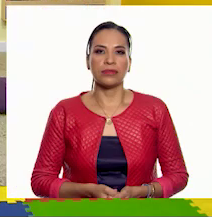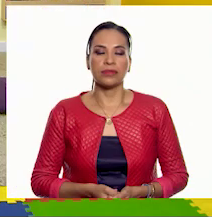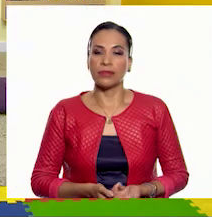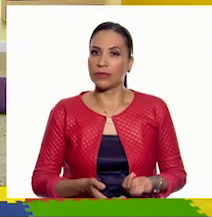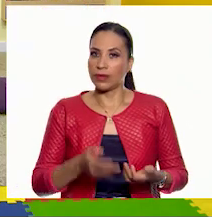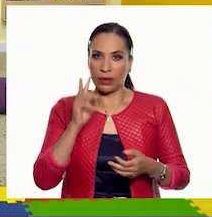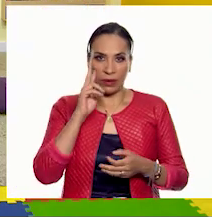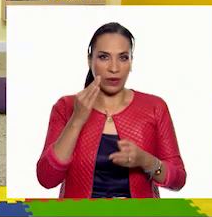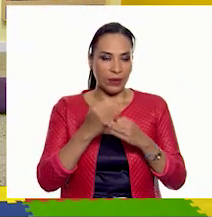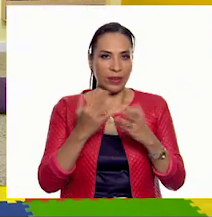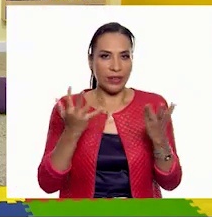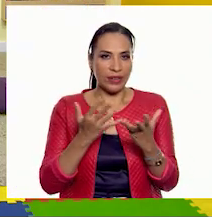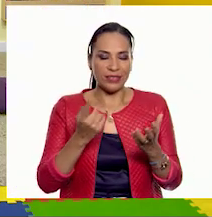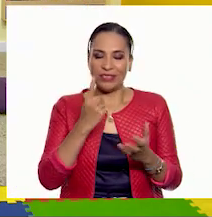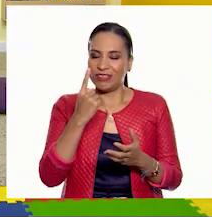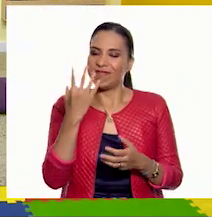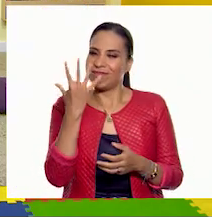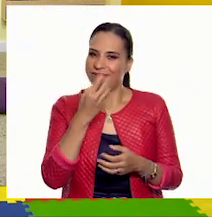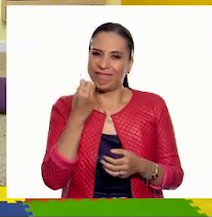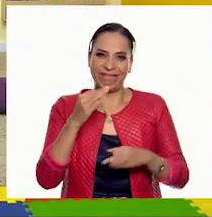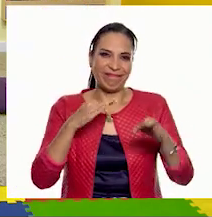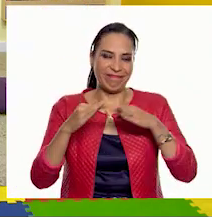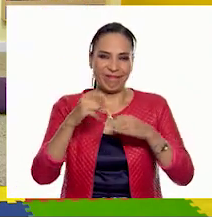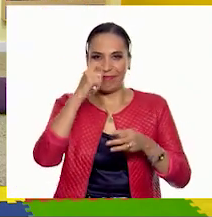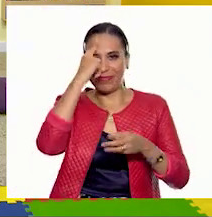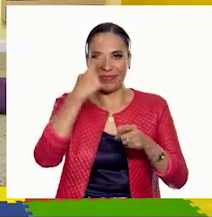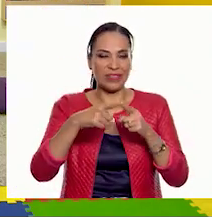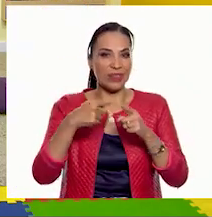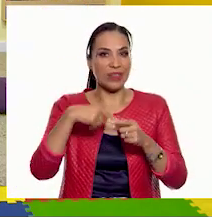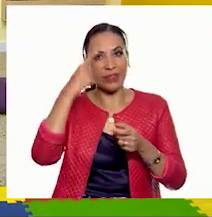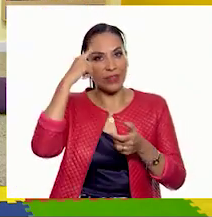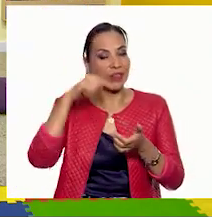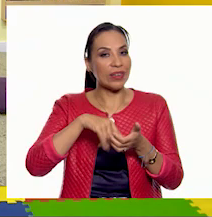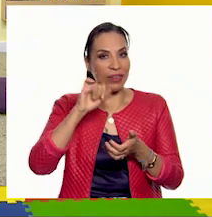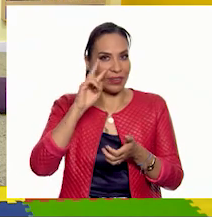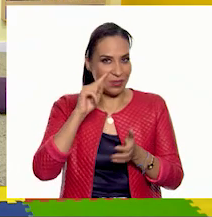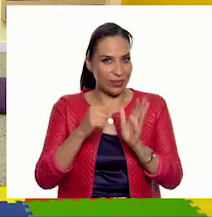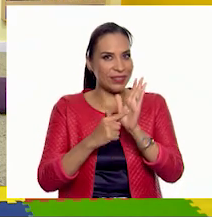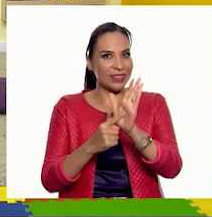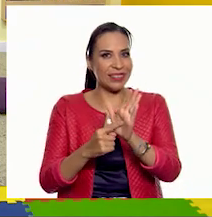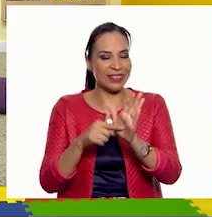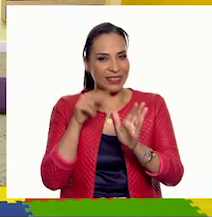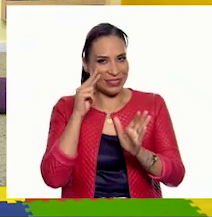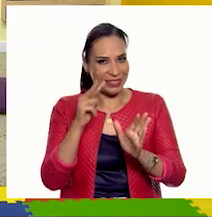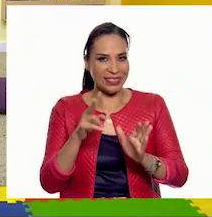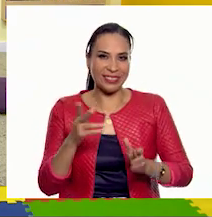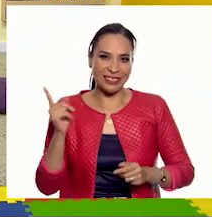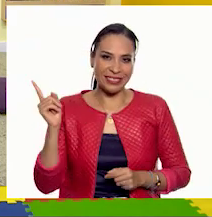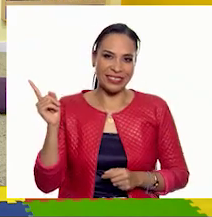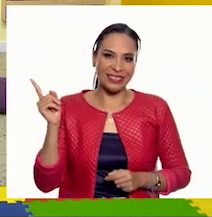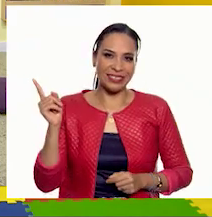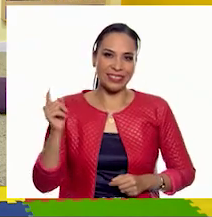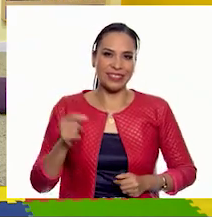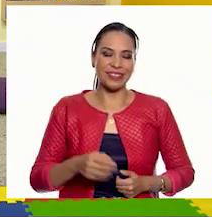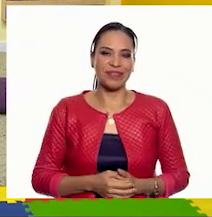Creo que hicimos un gran trabajo creativo. Creo que sí. ¿Lo mostramos? Bueno.